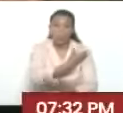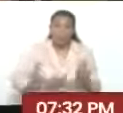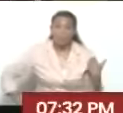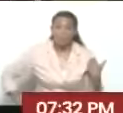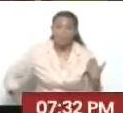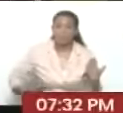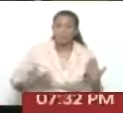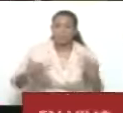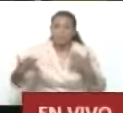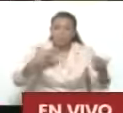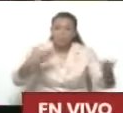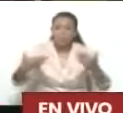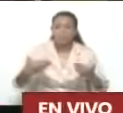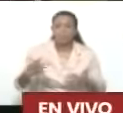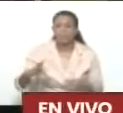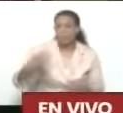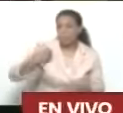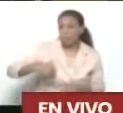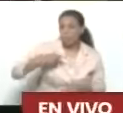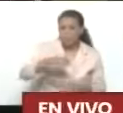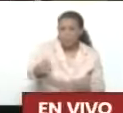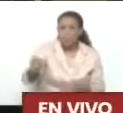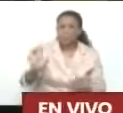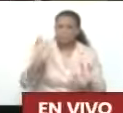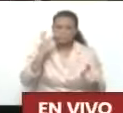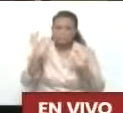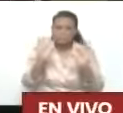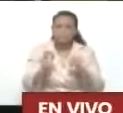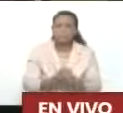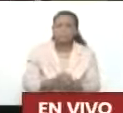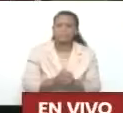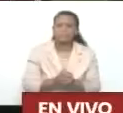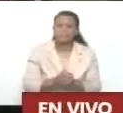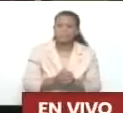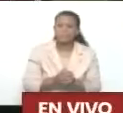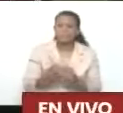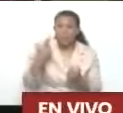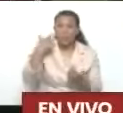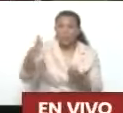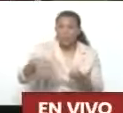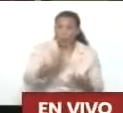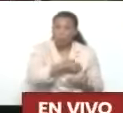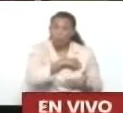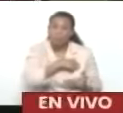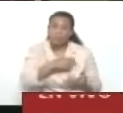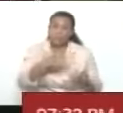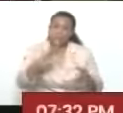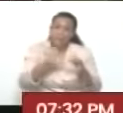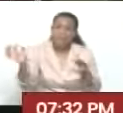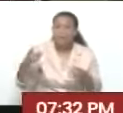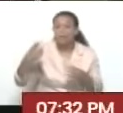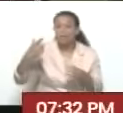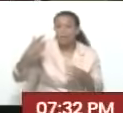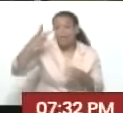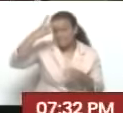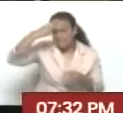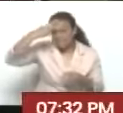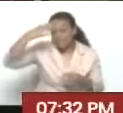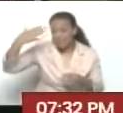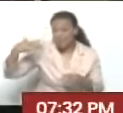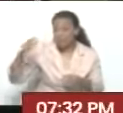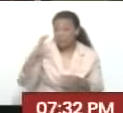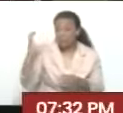margen del PRI, con Cuauhtémoc Cárdenas y que ya estaba ahí. López Obrador, que se retira la semana que viene, que va a haber elecciones